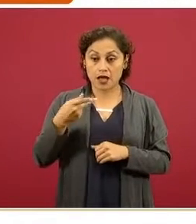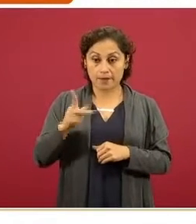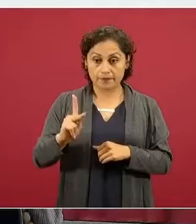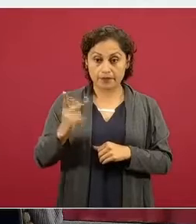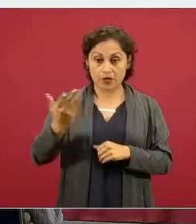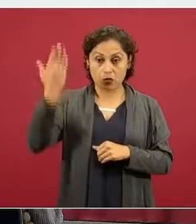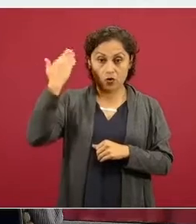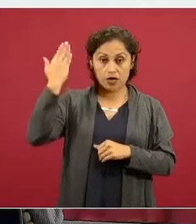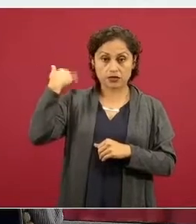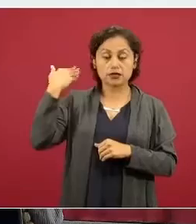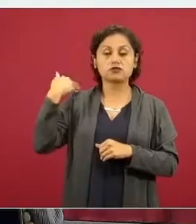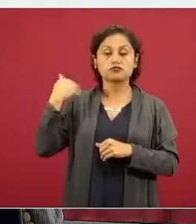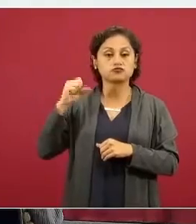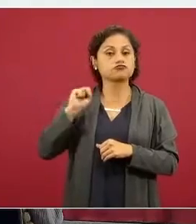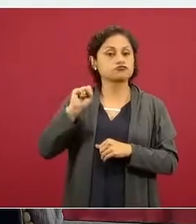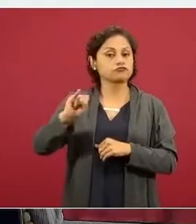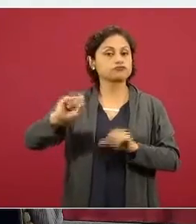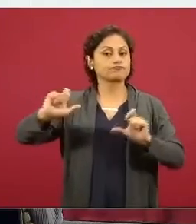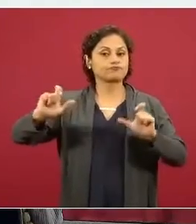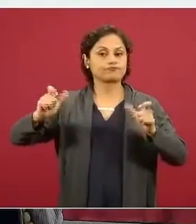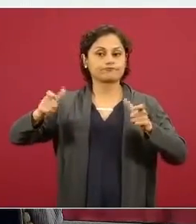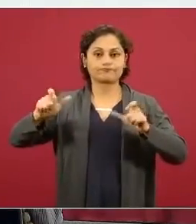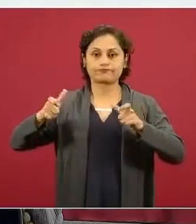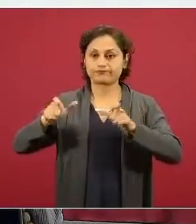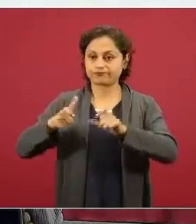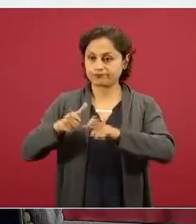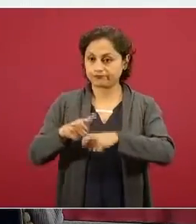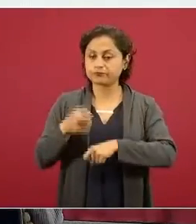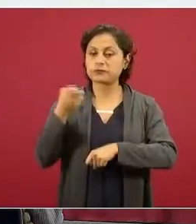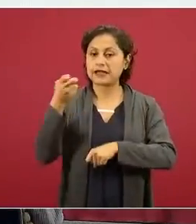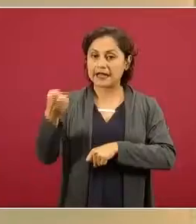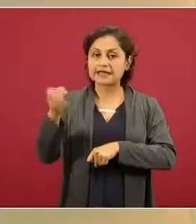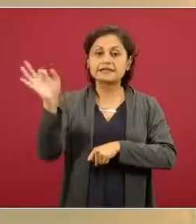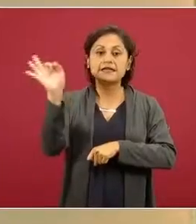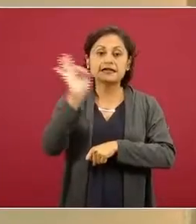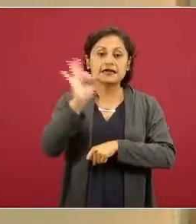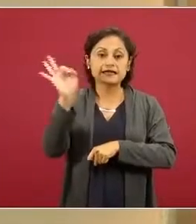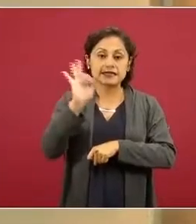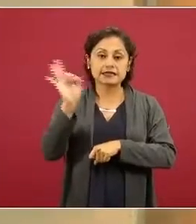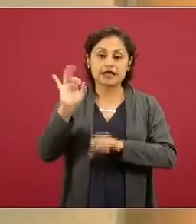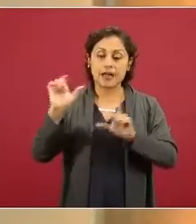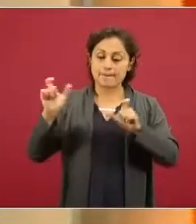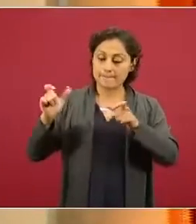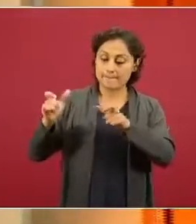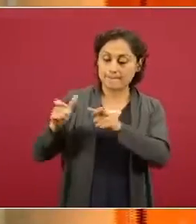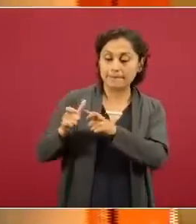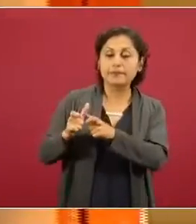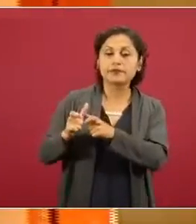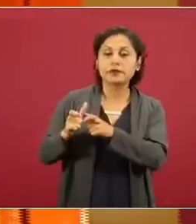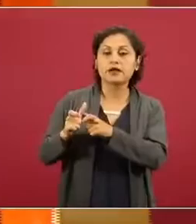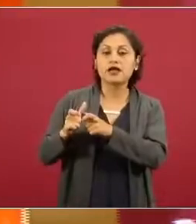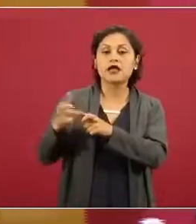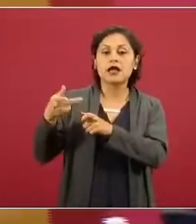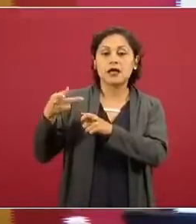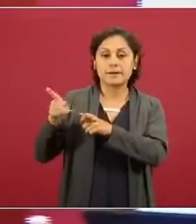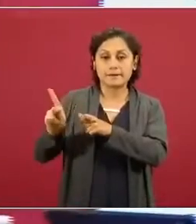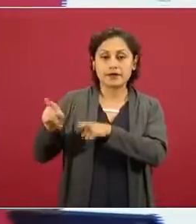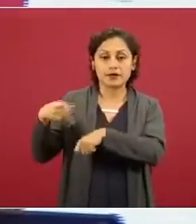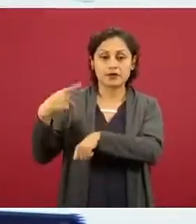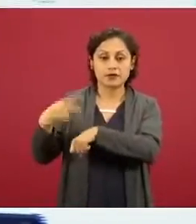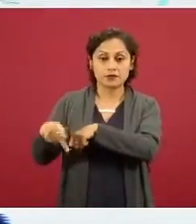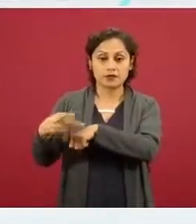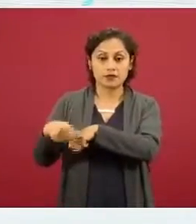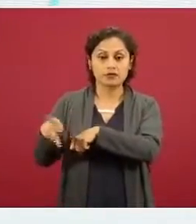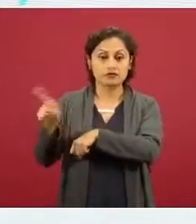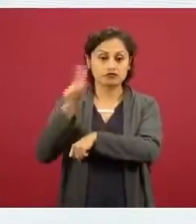con una tendencia importante y son de los estados que también pueden tener una disminución en su riesgo, y también se ve la